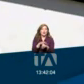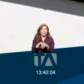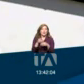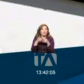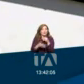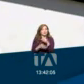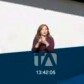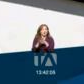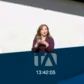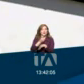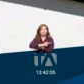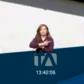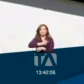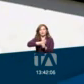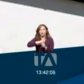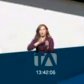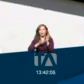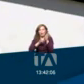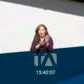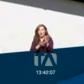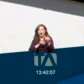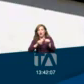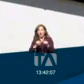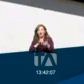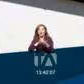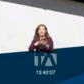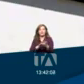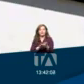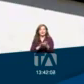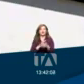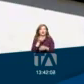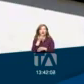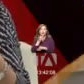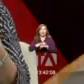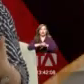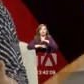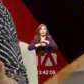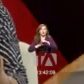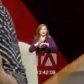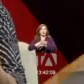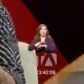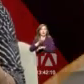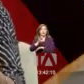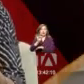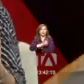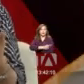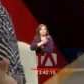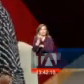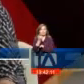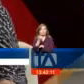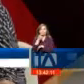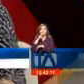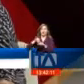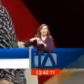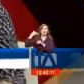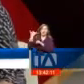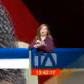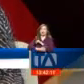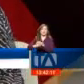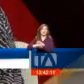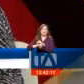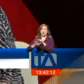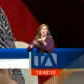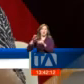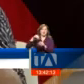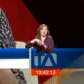en el modelo de gestión y luego en 180 días más se elegirá al inversor. Este inversionista externo que administra